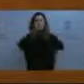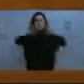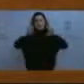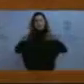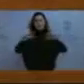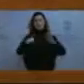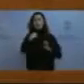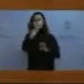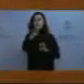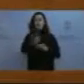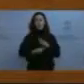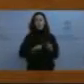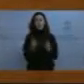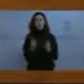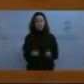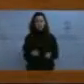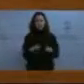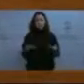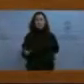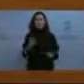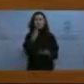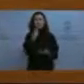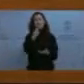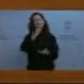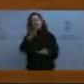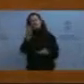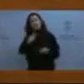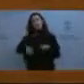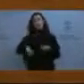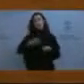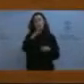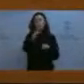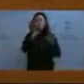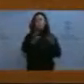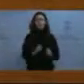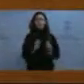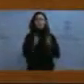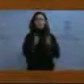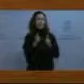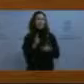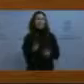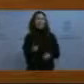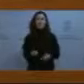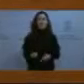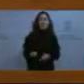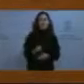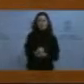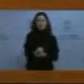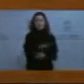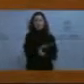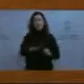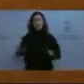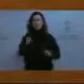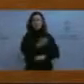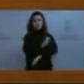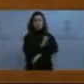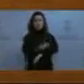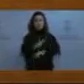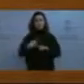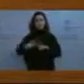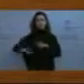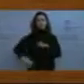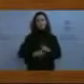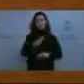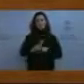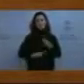ustedes no están haciendo nada, pues entonces les estaría llamando a otra cosa, porque hay un presupuesto asignado, por supuesto, a materias deportivas. Hacen cosas, yo no estoy diciendo que